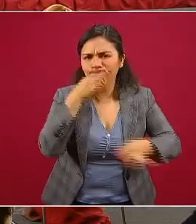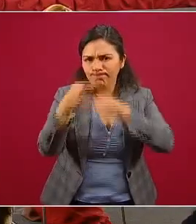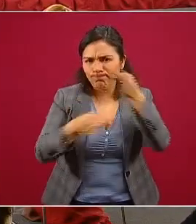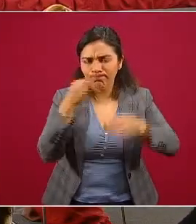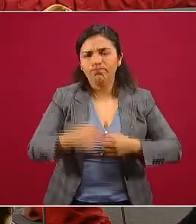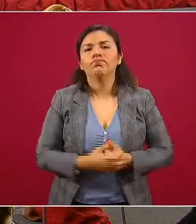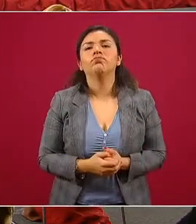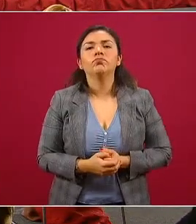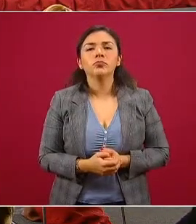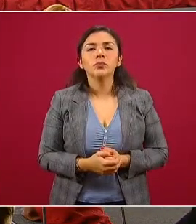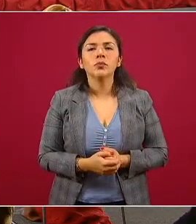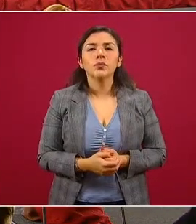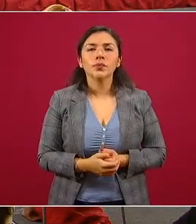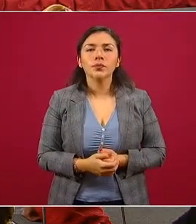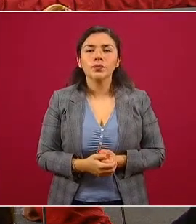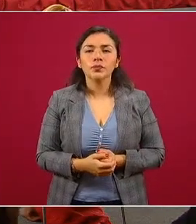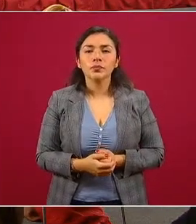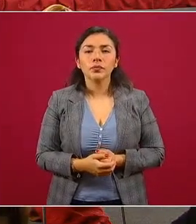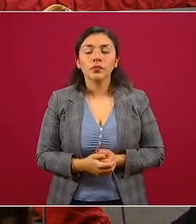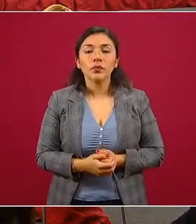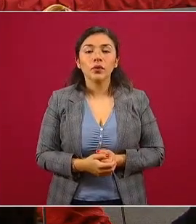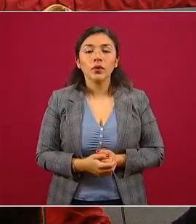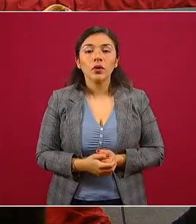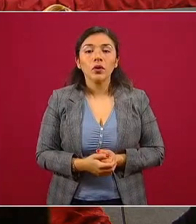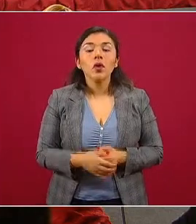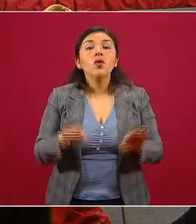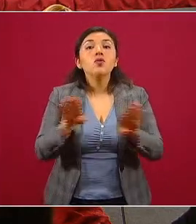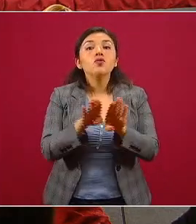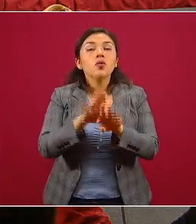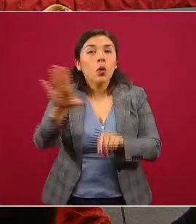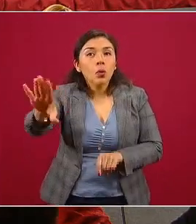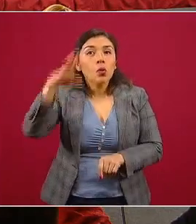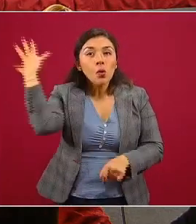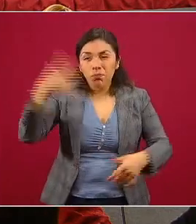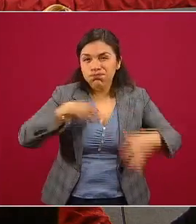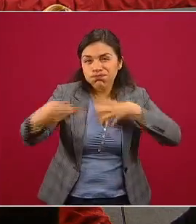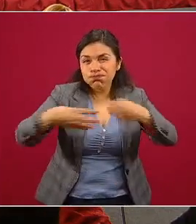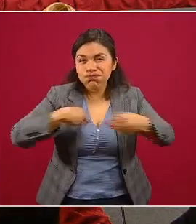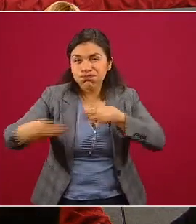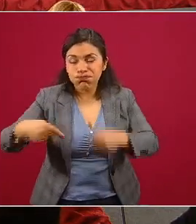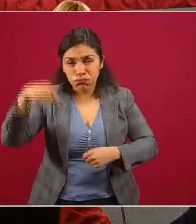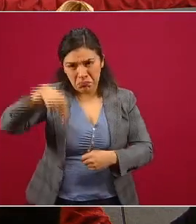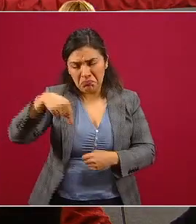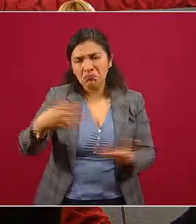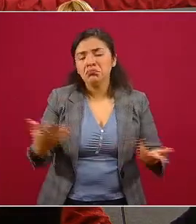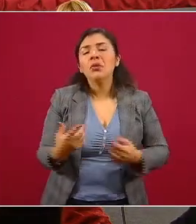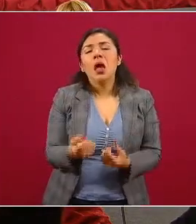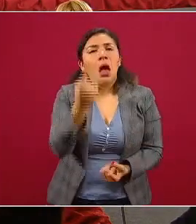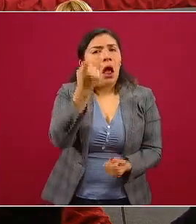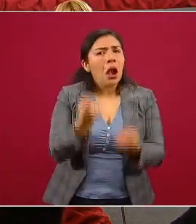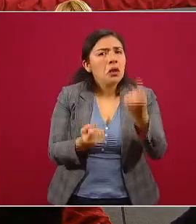penúltimas diapositivas. Tenemos la velocidad de crecimiento de la epidemia. A algunas personas les ha